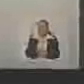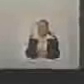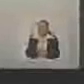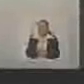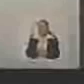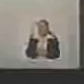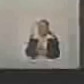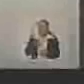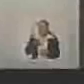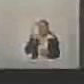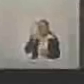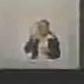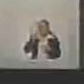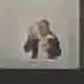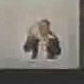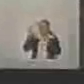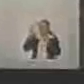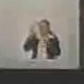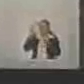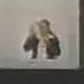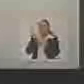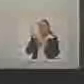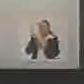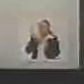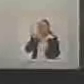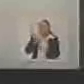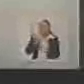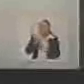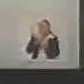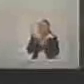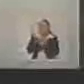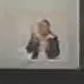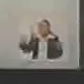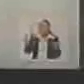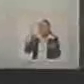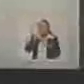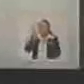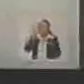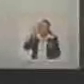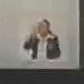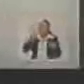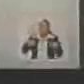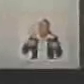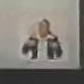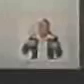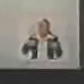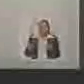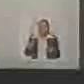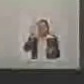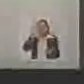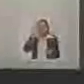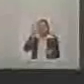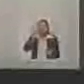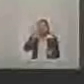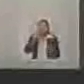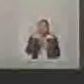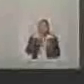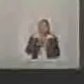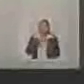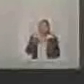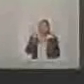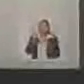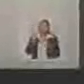ninguna afectación al presupuesto que no sea completamente abierta para que tú vigiles tu presupuesto. Esa es la mejor manera